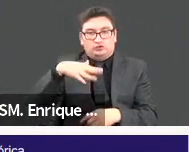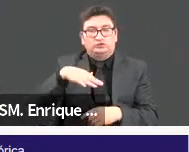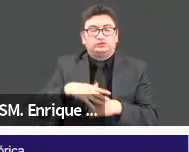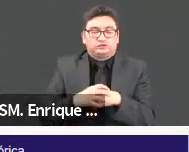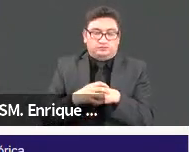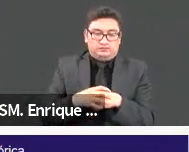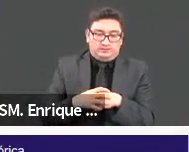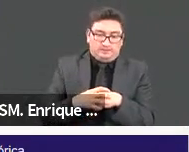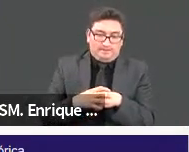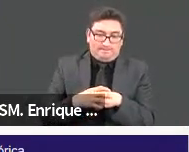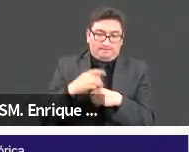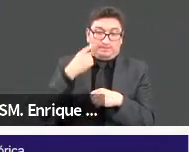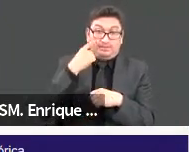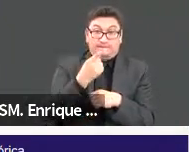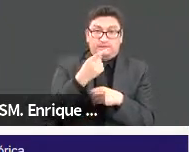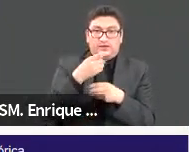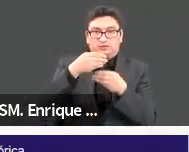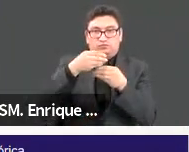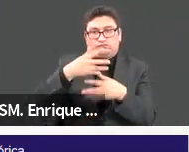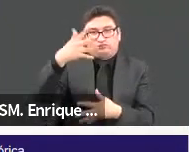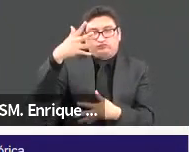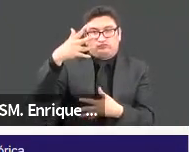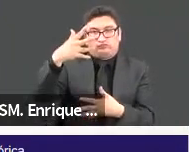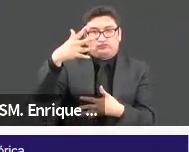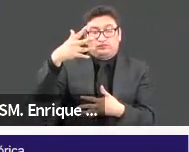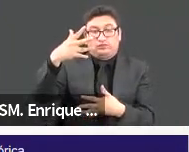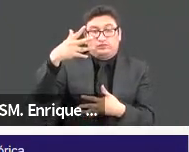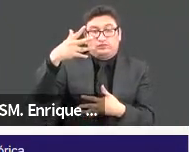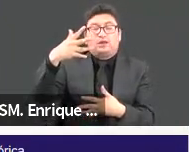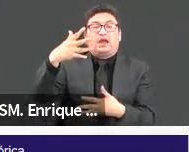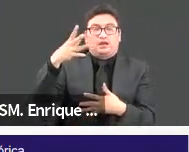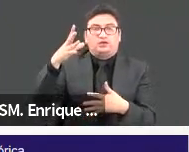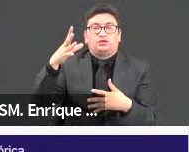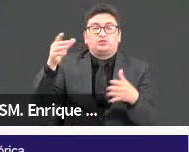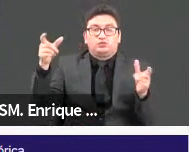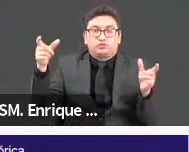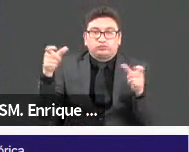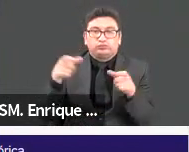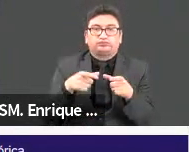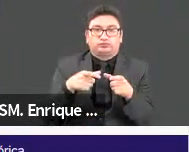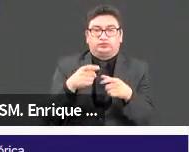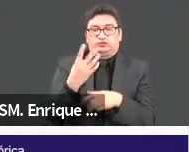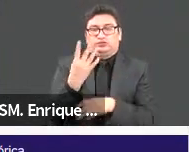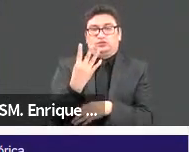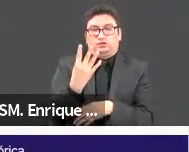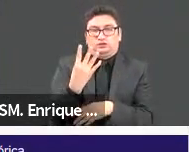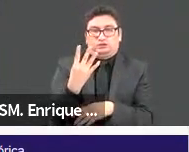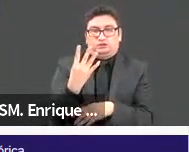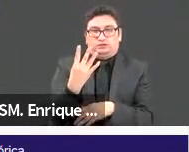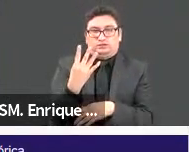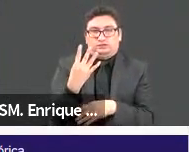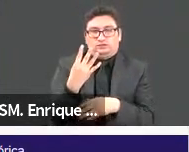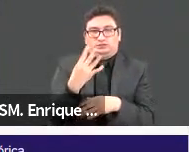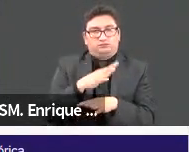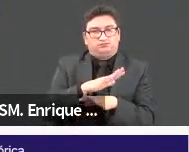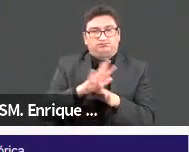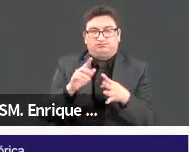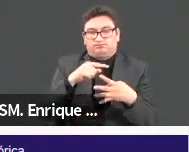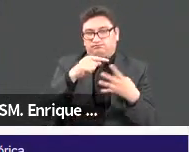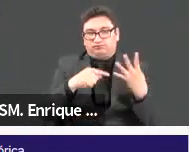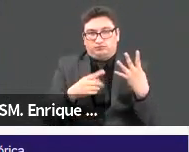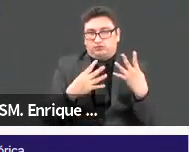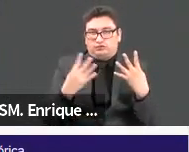Entonces, vean, ahora ya me redujo las tesis, mi número de tesis a 4 nada más.